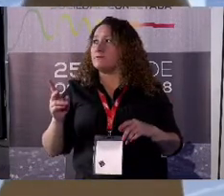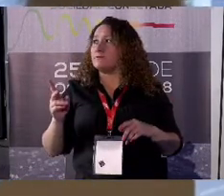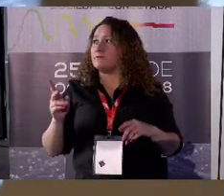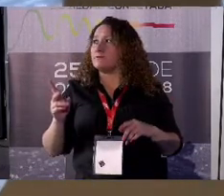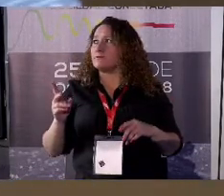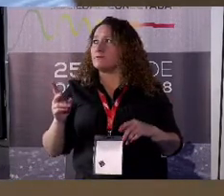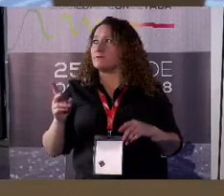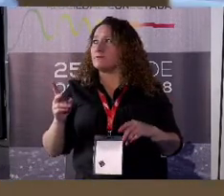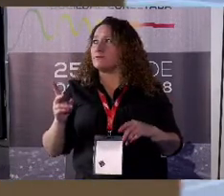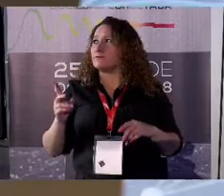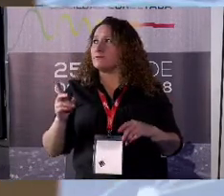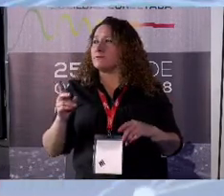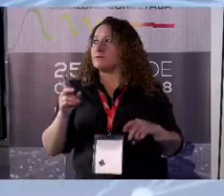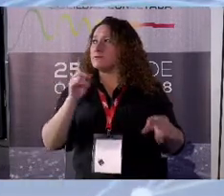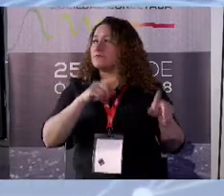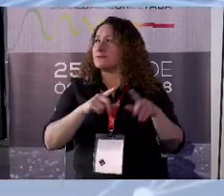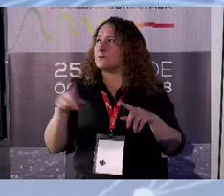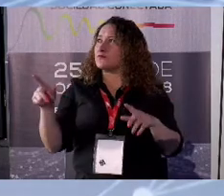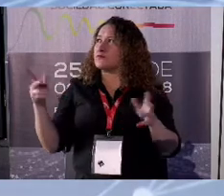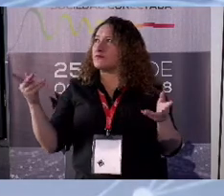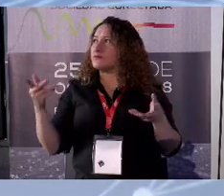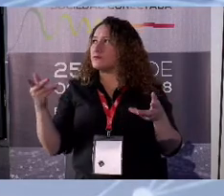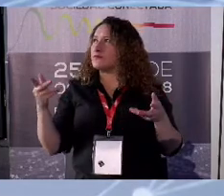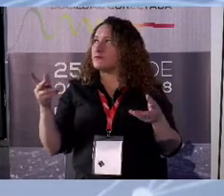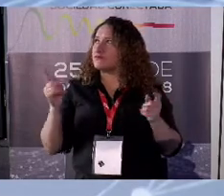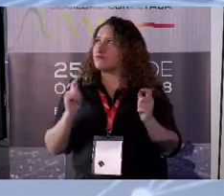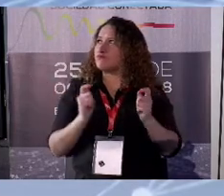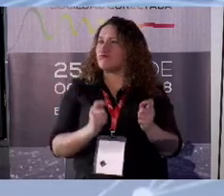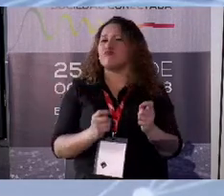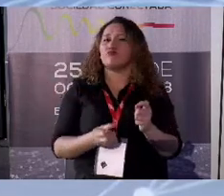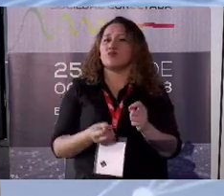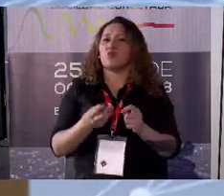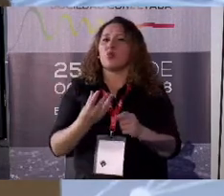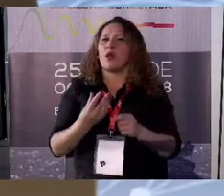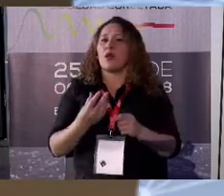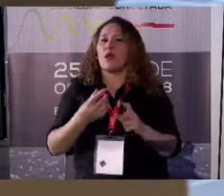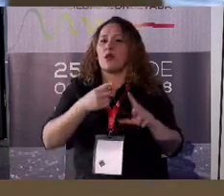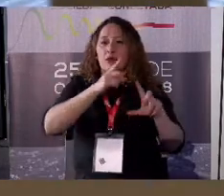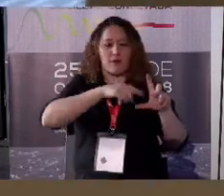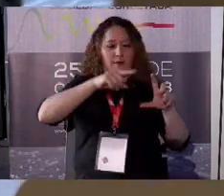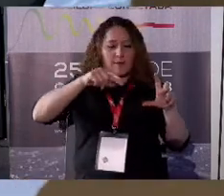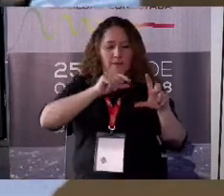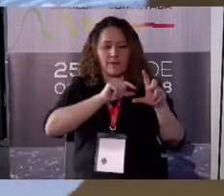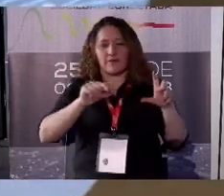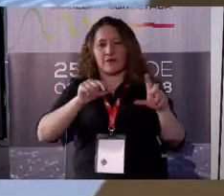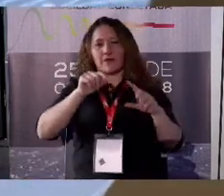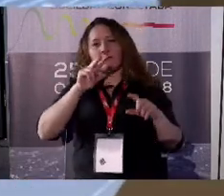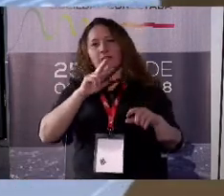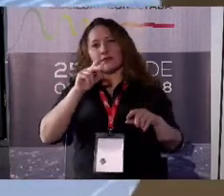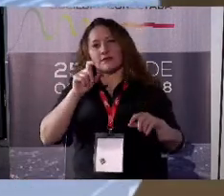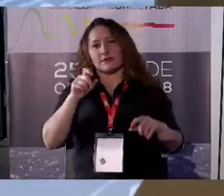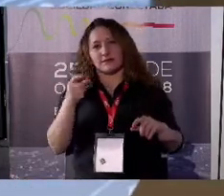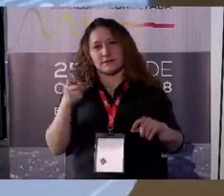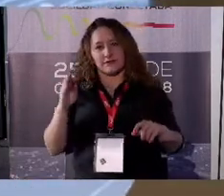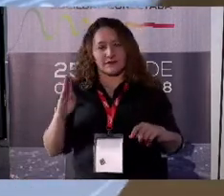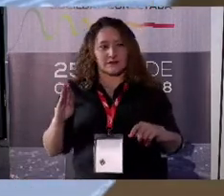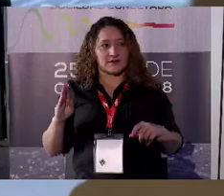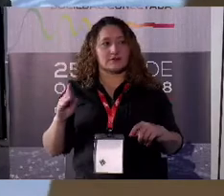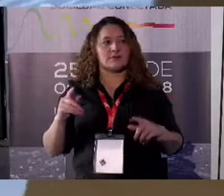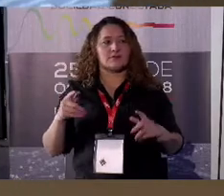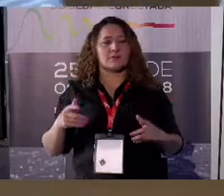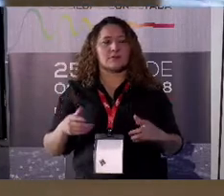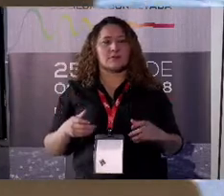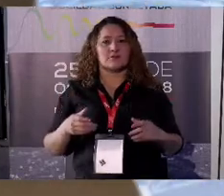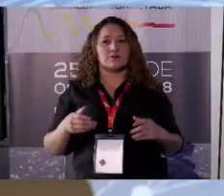para asignar la banda de 26 gigas y hace poco, en septiembre, Italia hizo una subasta y